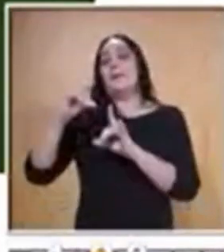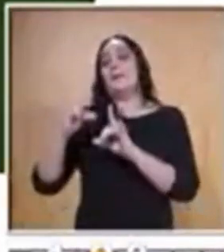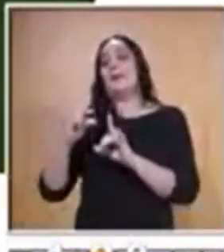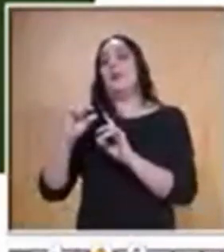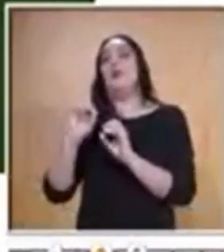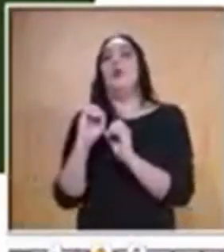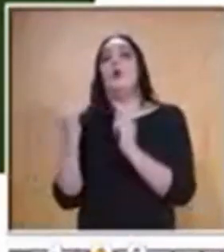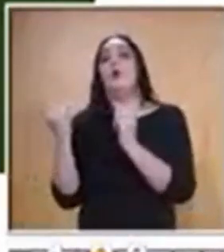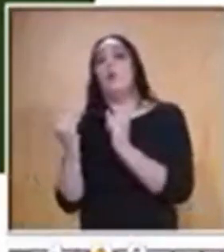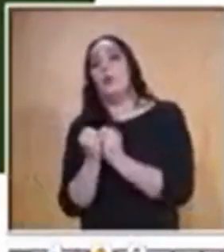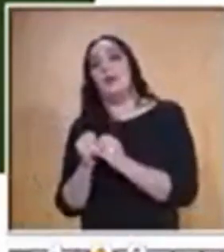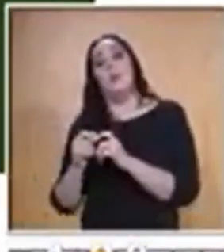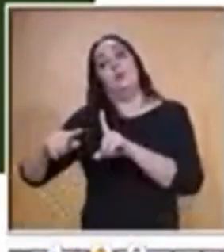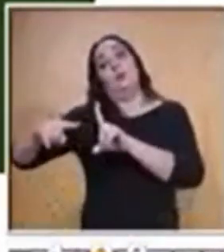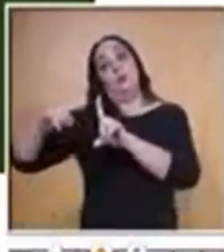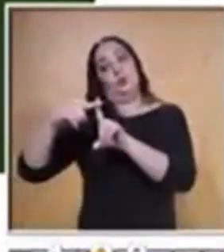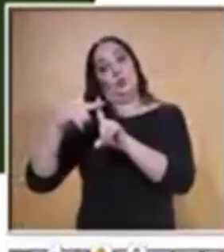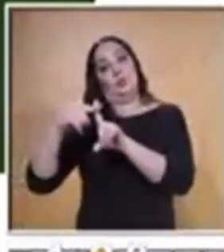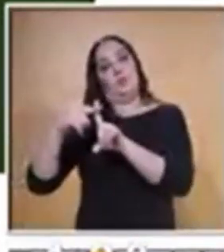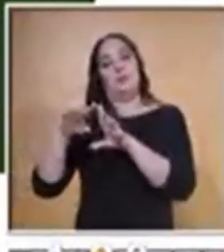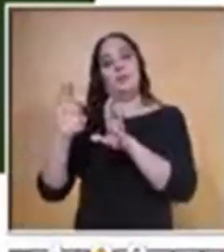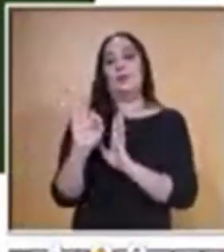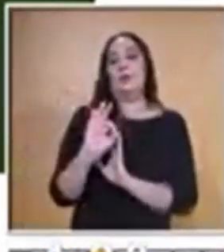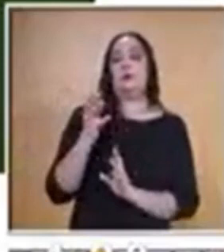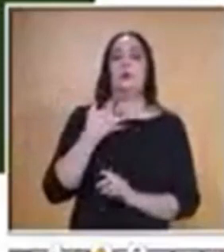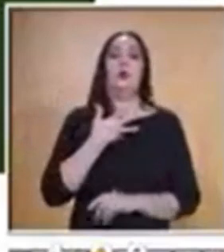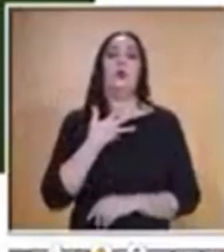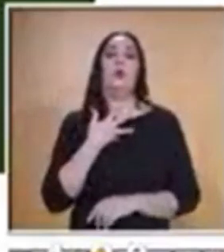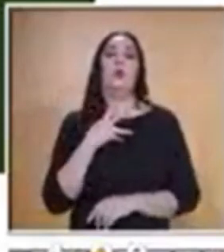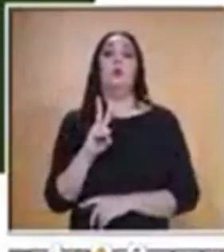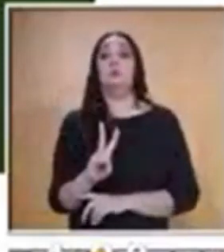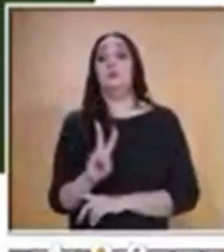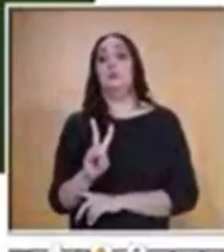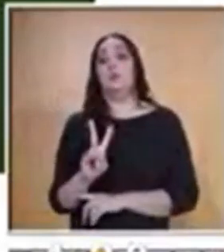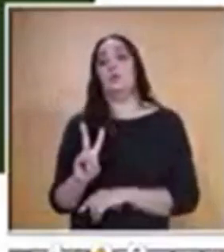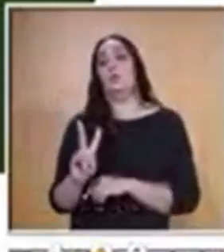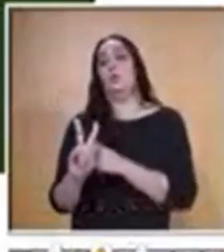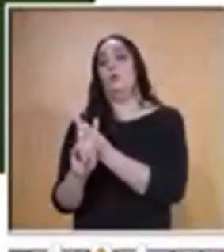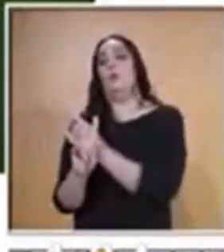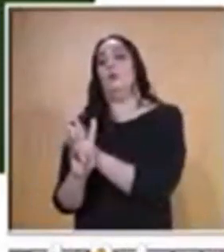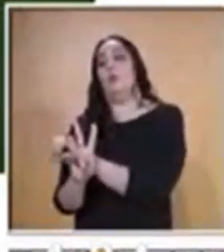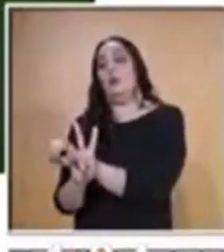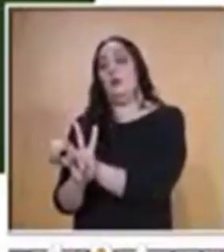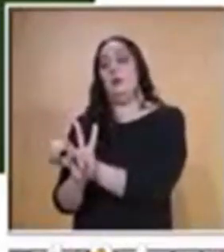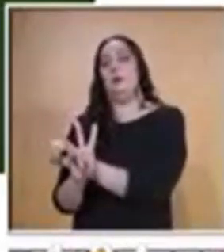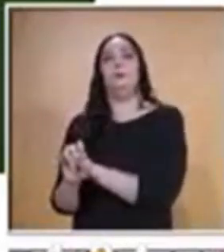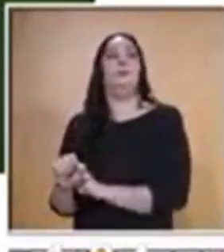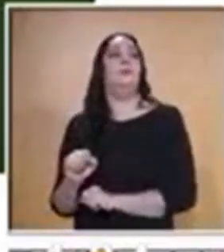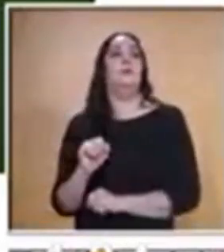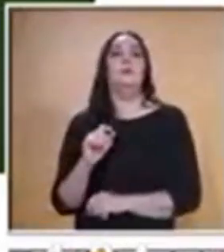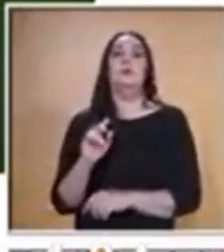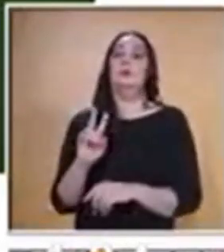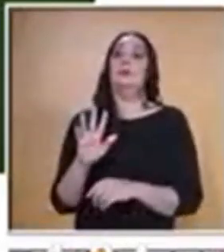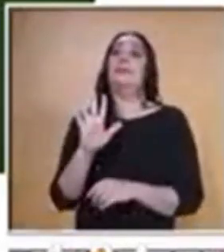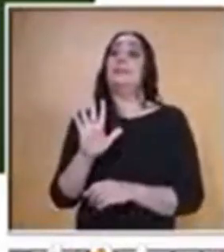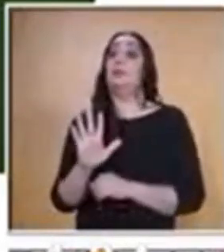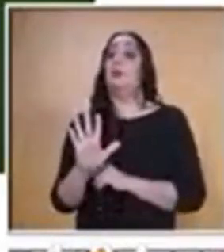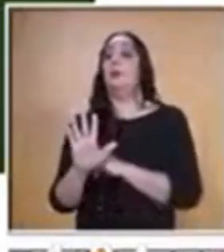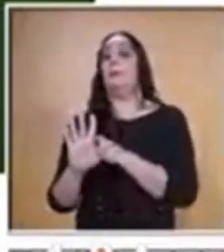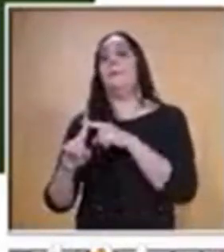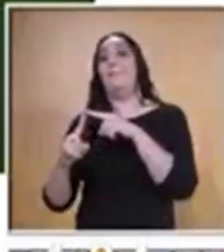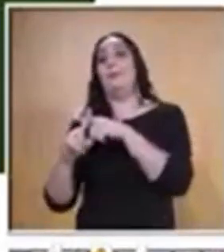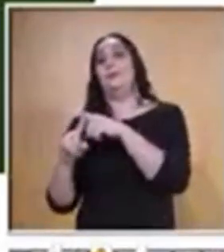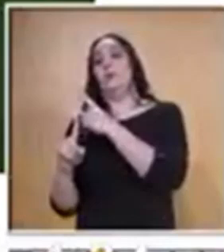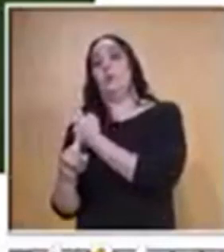sumar. Por ejemplo, si tengo el 5 más un 1, se le va a sumar 5 más 1, 6, porque está a la